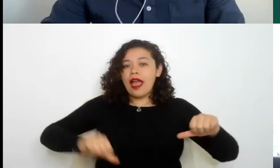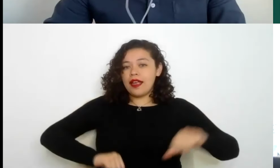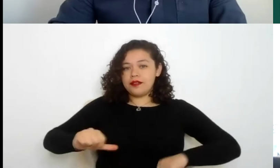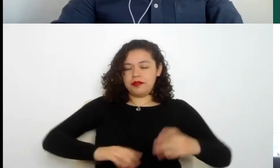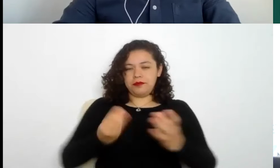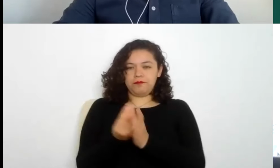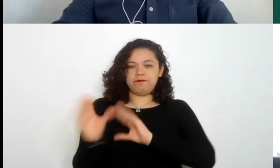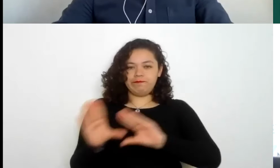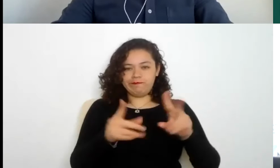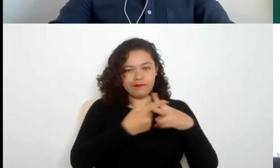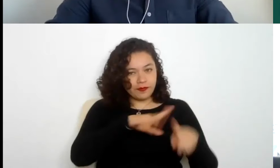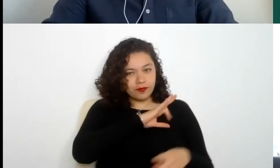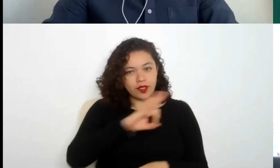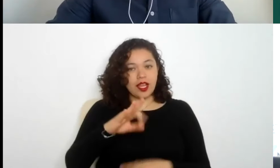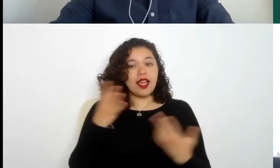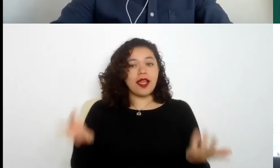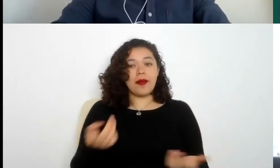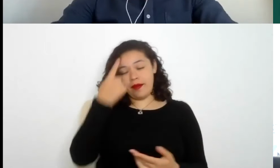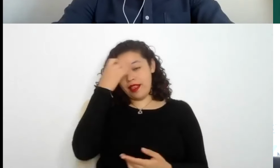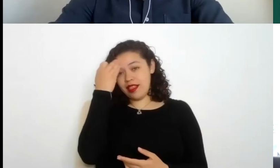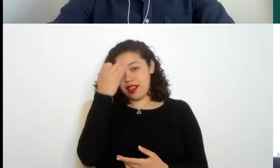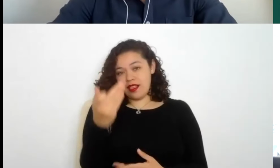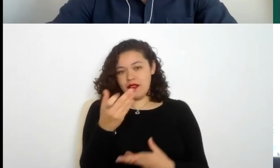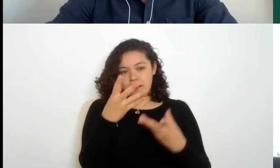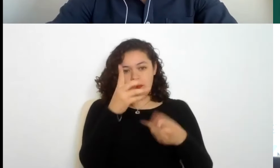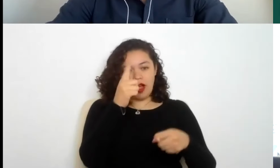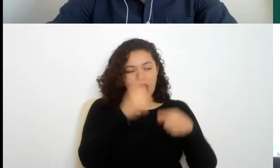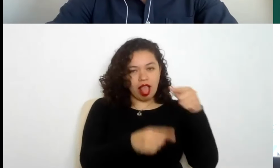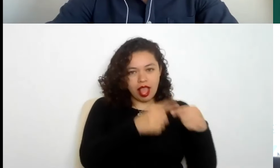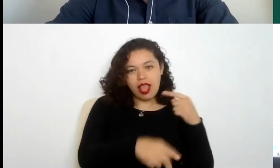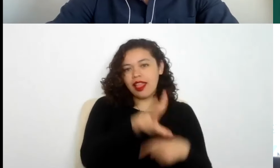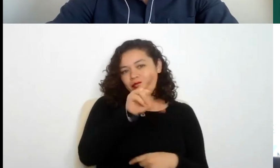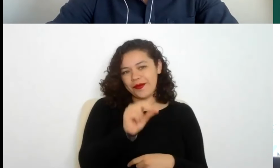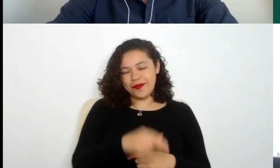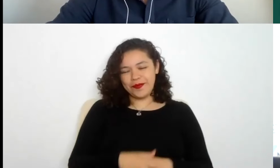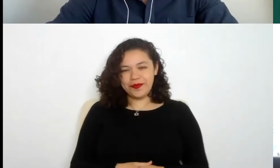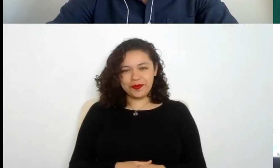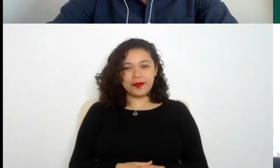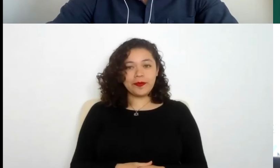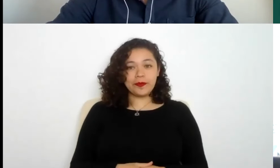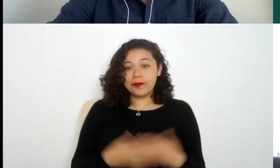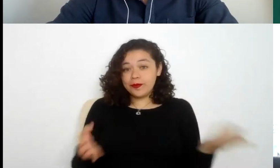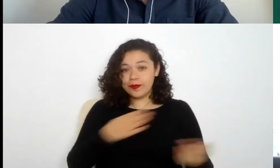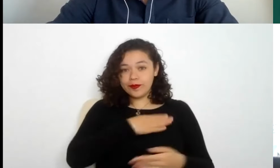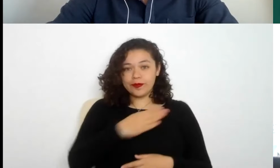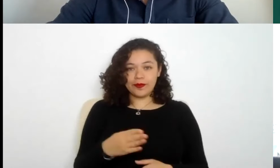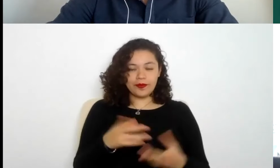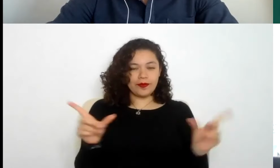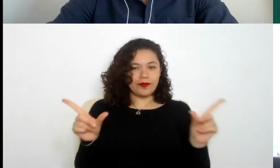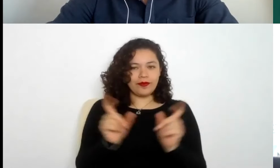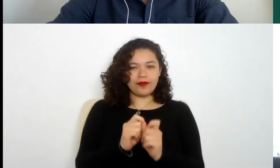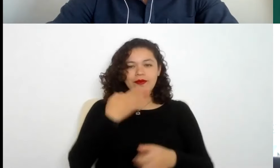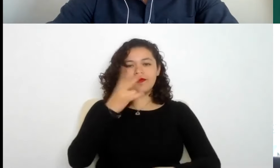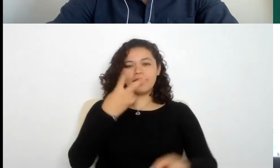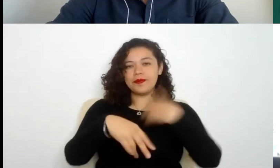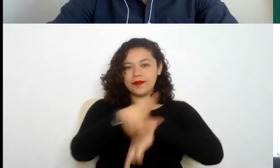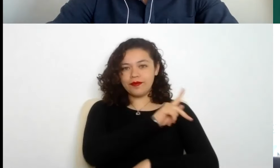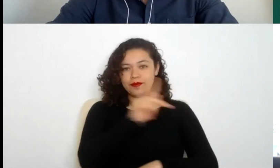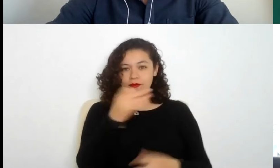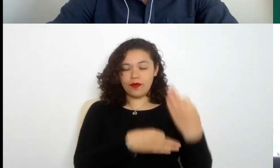capacitación y pues no quitarte estos minutos que son muy valiosos, ¿no? Y pues bueno, sin más, bienvenidos a todos